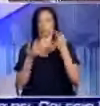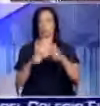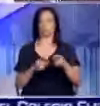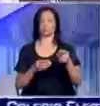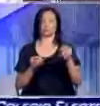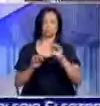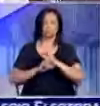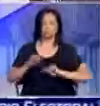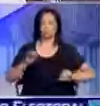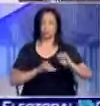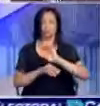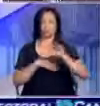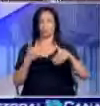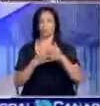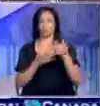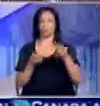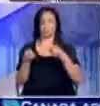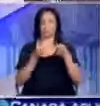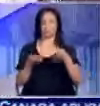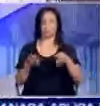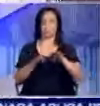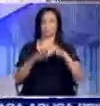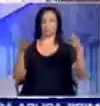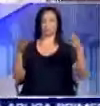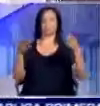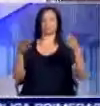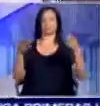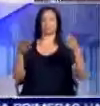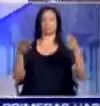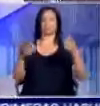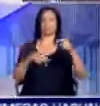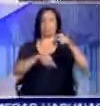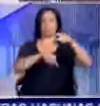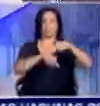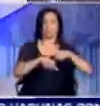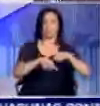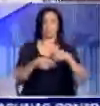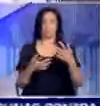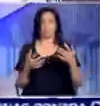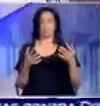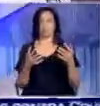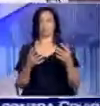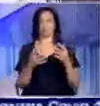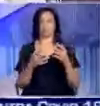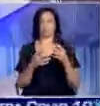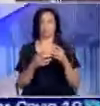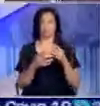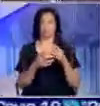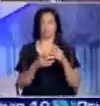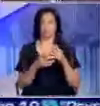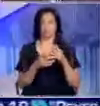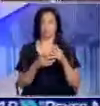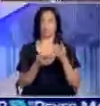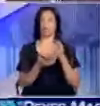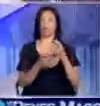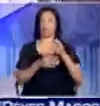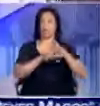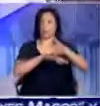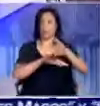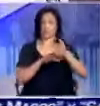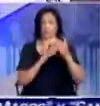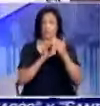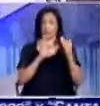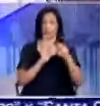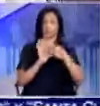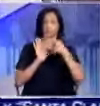circulación hay cuando todos los negocios están abiertos a esa hora confinado el toque de queda Y le tengo una